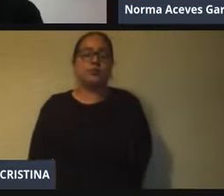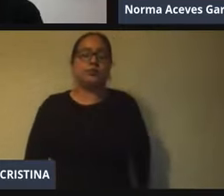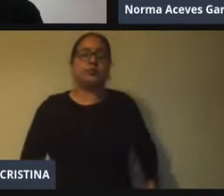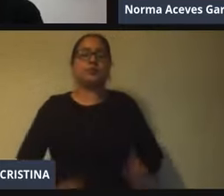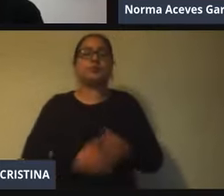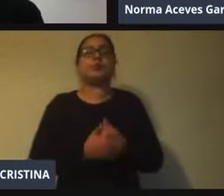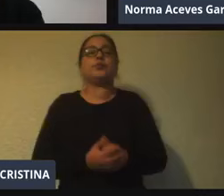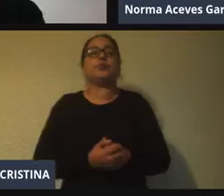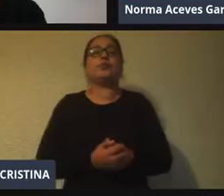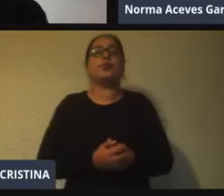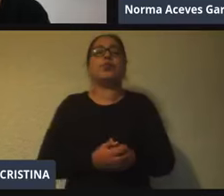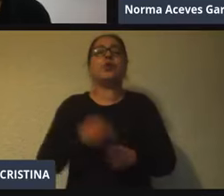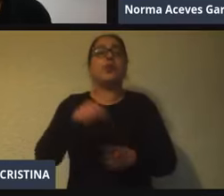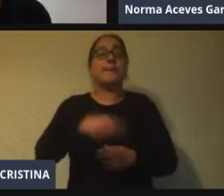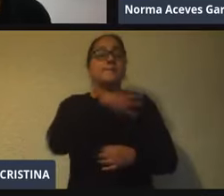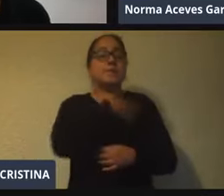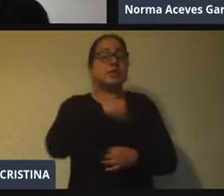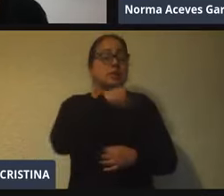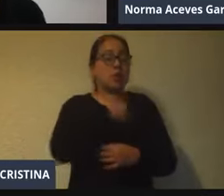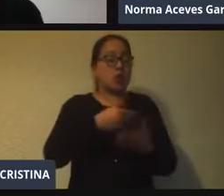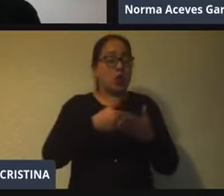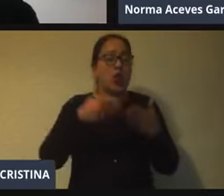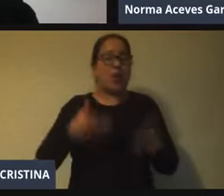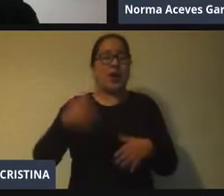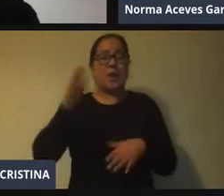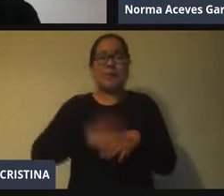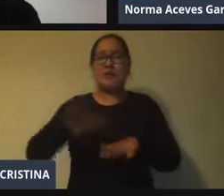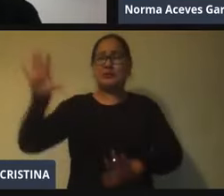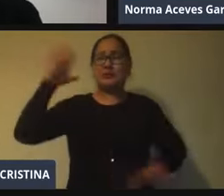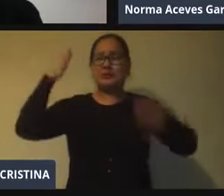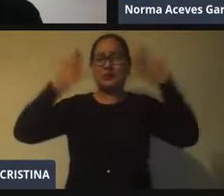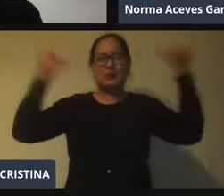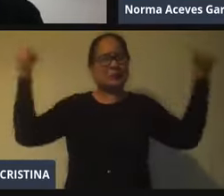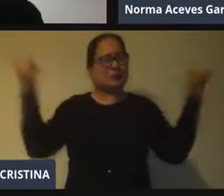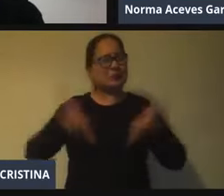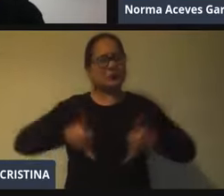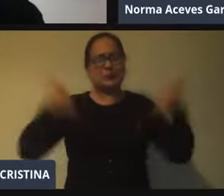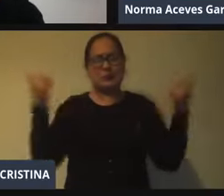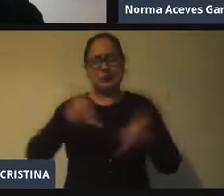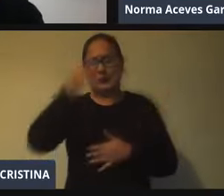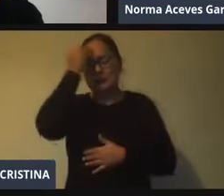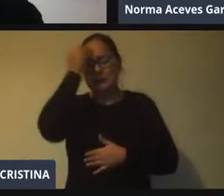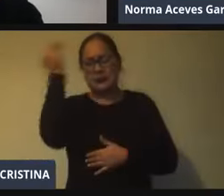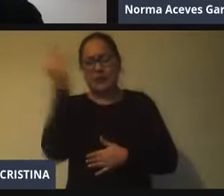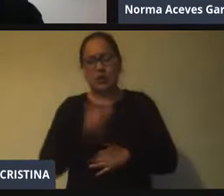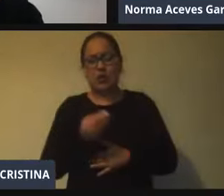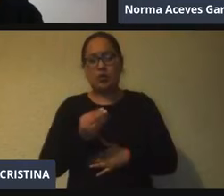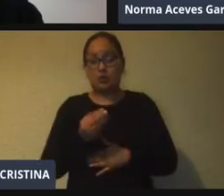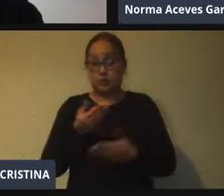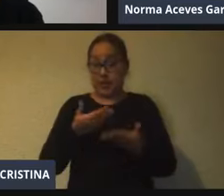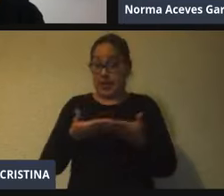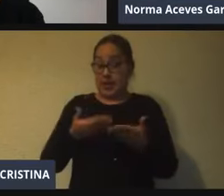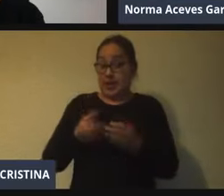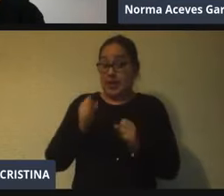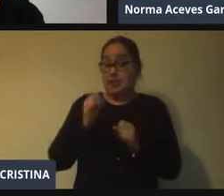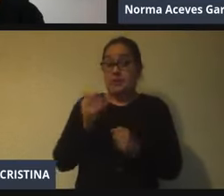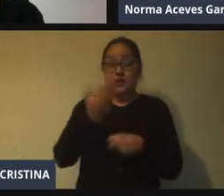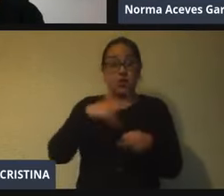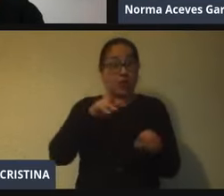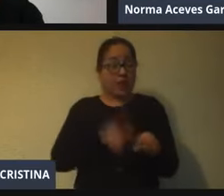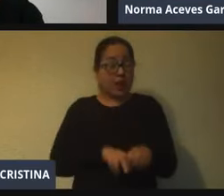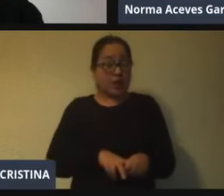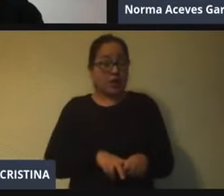que antes. ¿Esto es normal? Sí, claro. Sí, por supuesto, porque recordemos, a